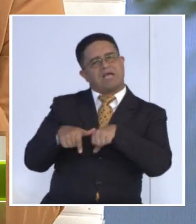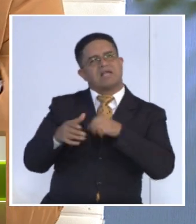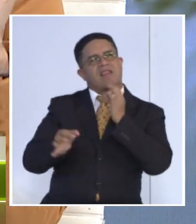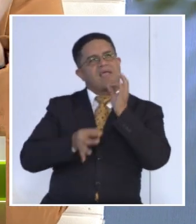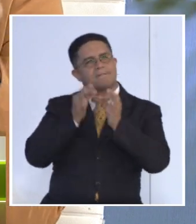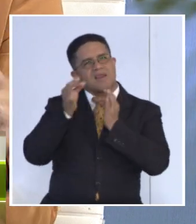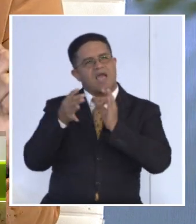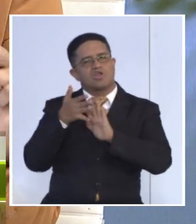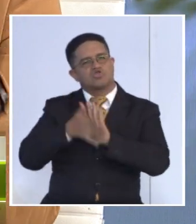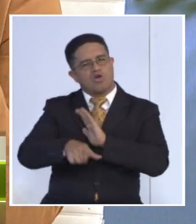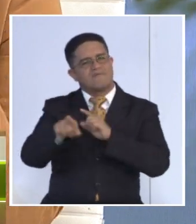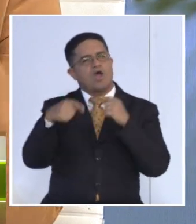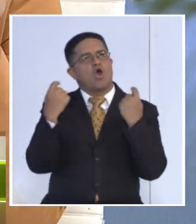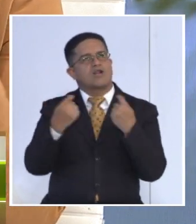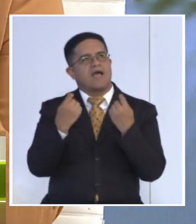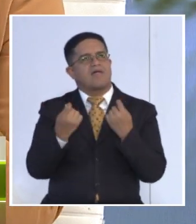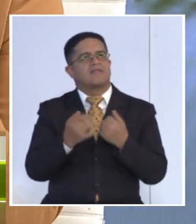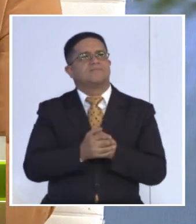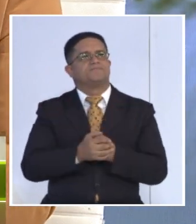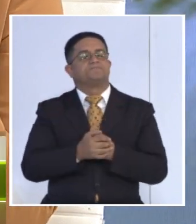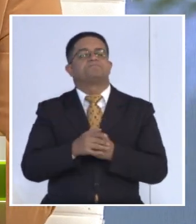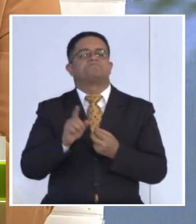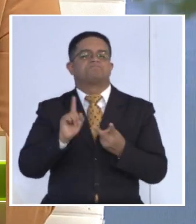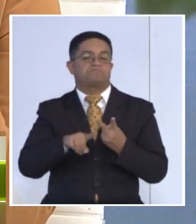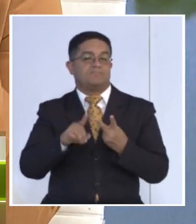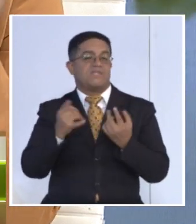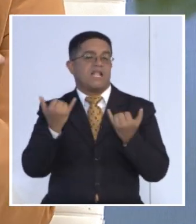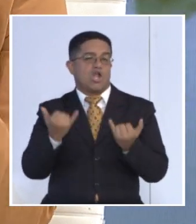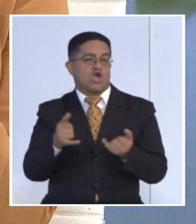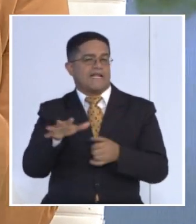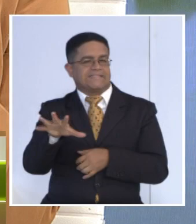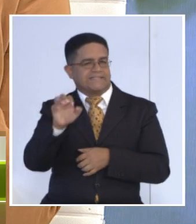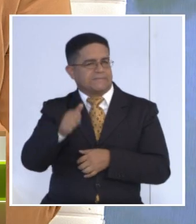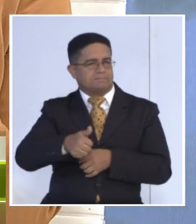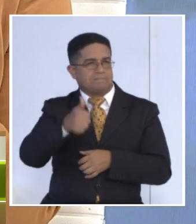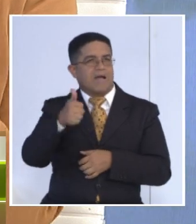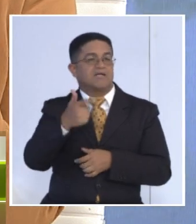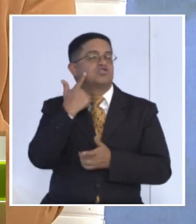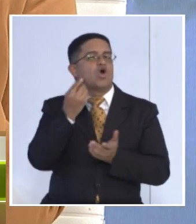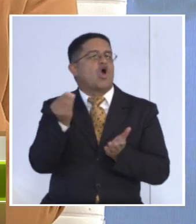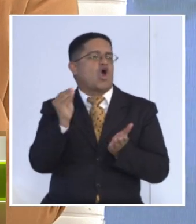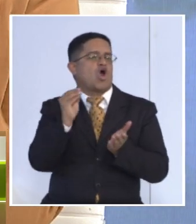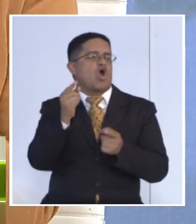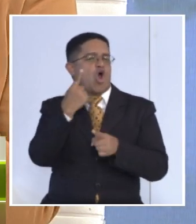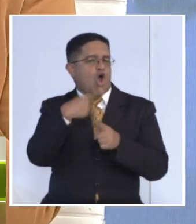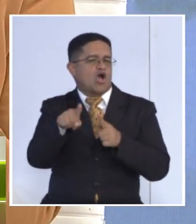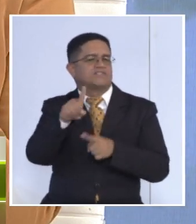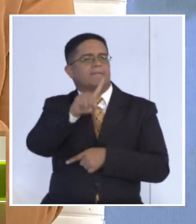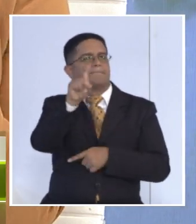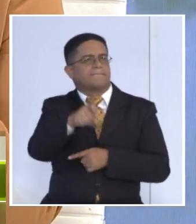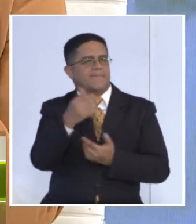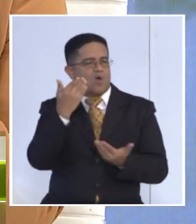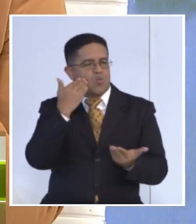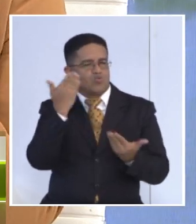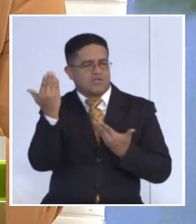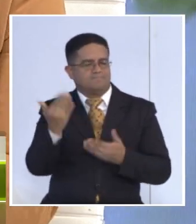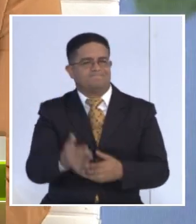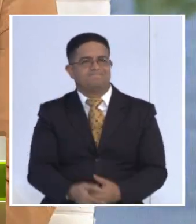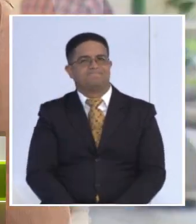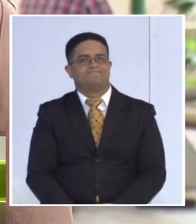detalles sobre esta jornada, pero vamos a seguir entendiendo más sobre la fibrosis. Vamos a revisar otra de las preguntas para que la doctora Julia nos las